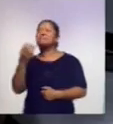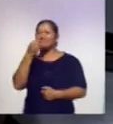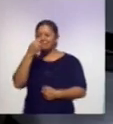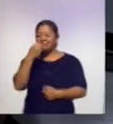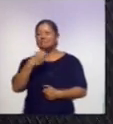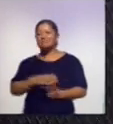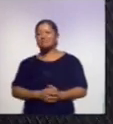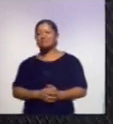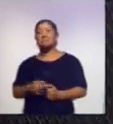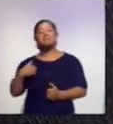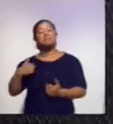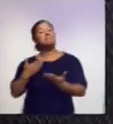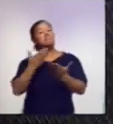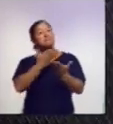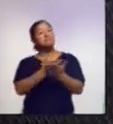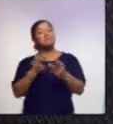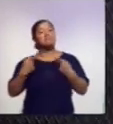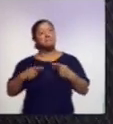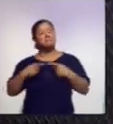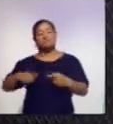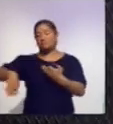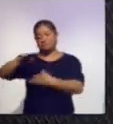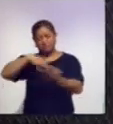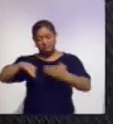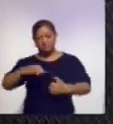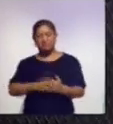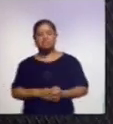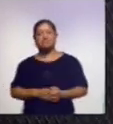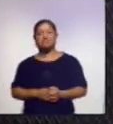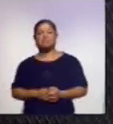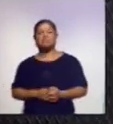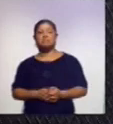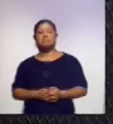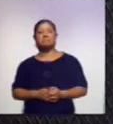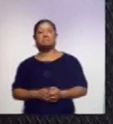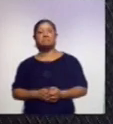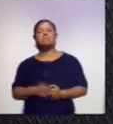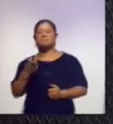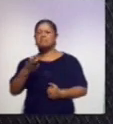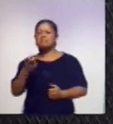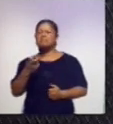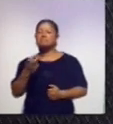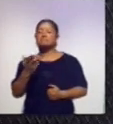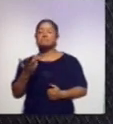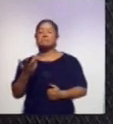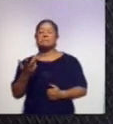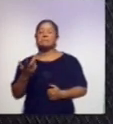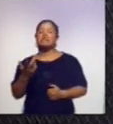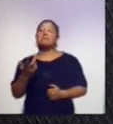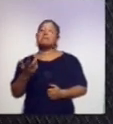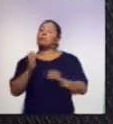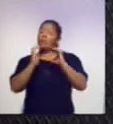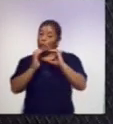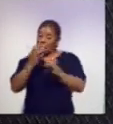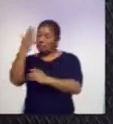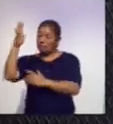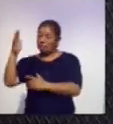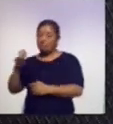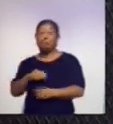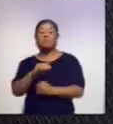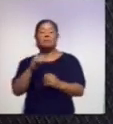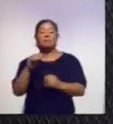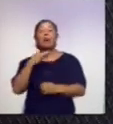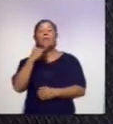y le pedimos a las personas que lleven algún alguna situación es un evento 100% ecológico muy bien cero basura los